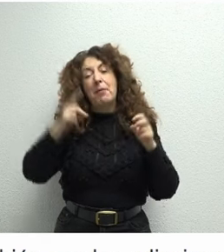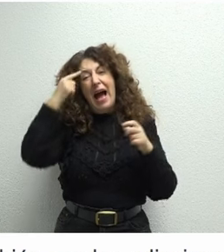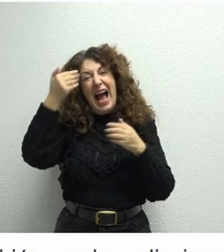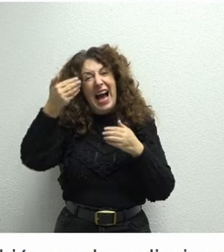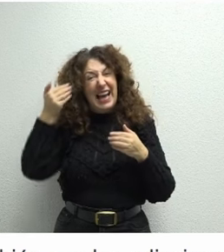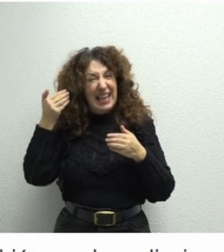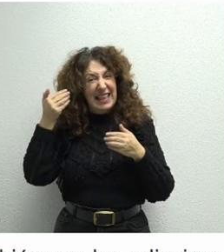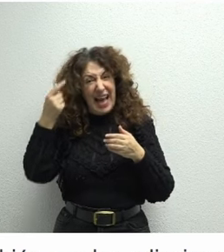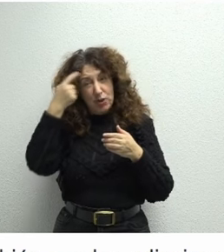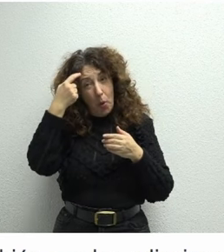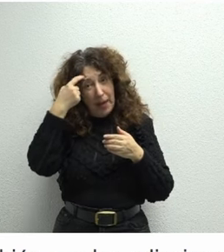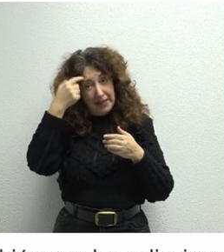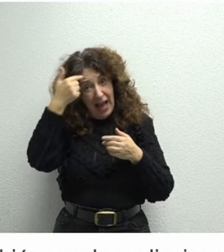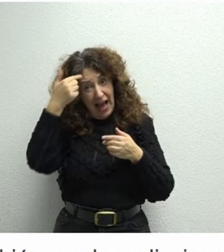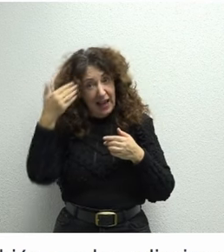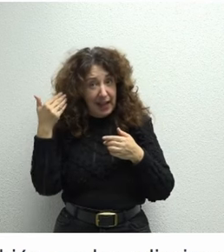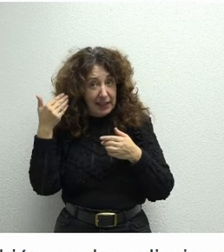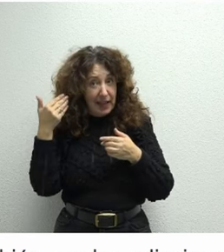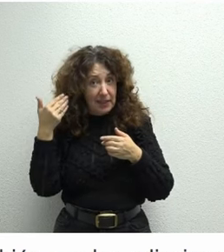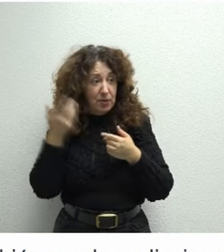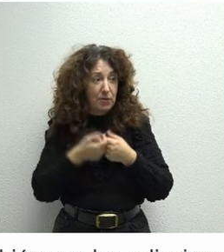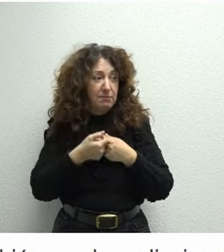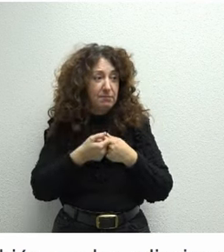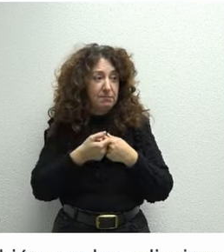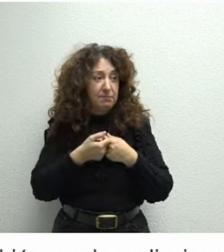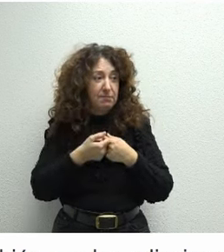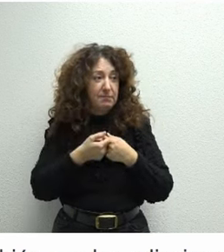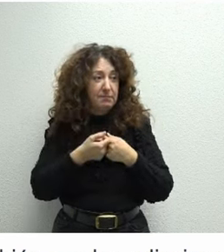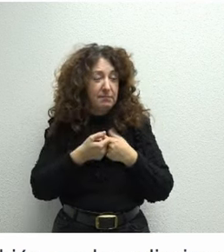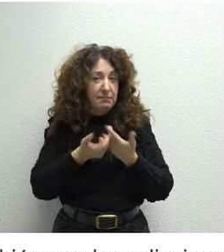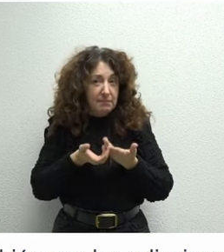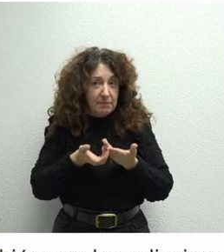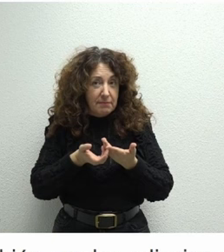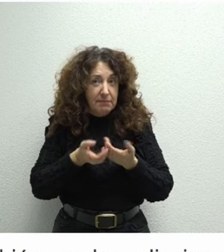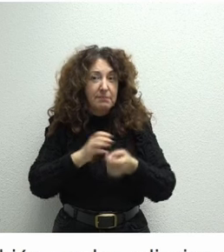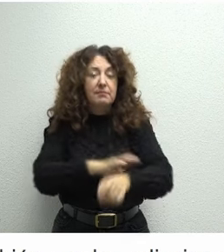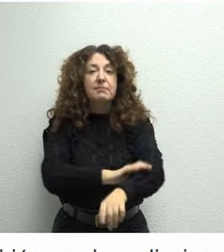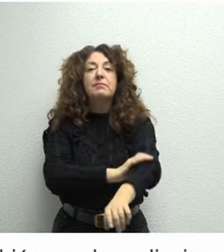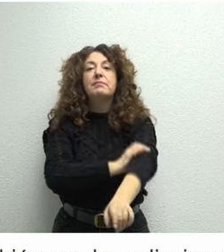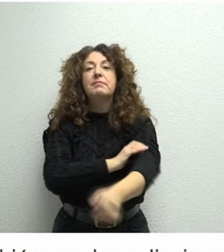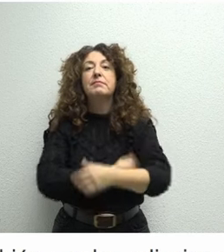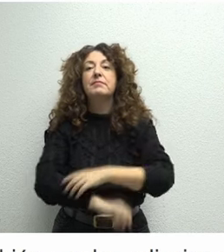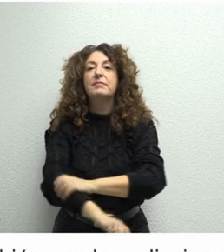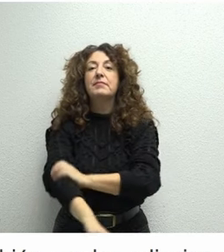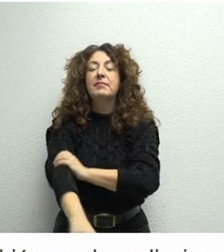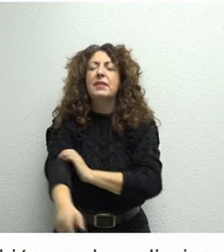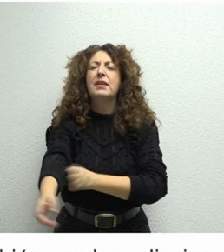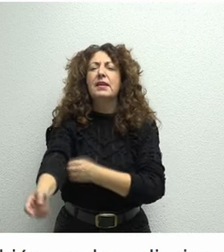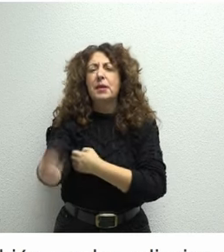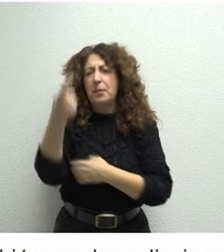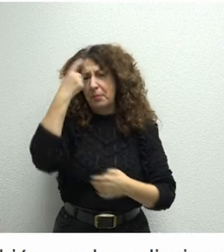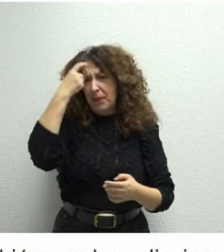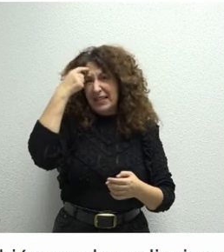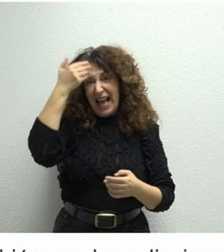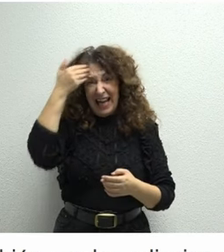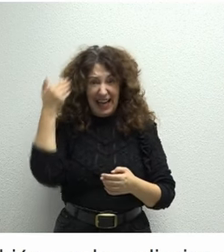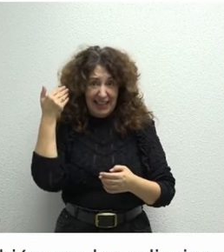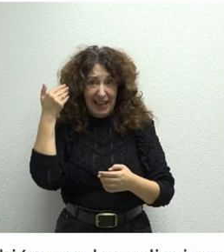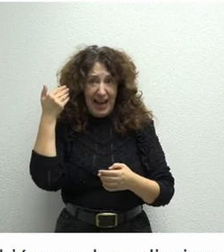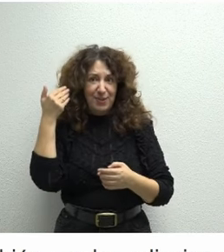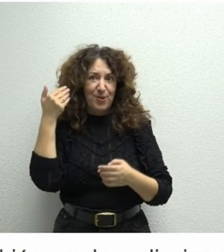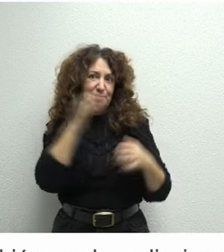asunto que nos ha ocupado eh respecto a bueno por supuesto retraso mental discapacidad